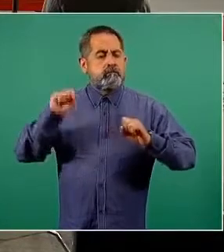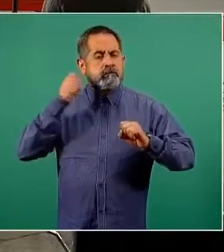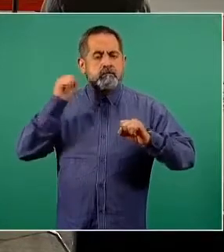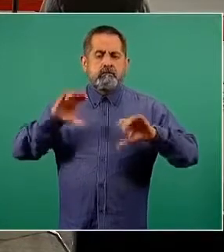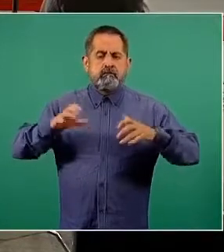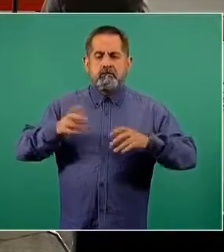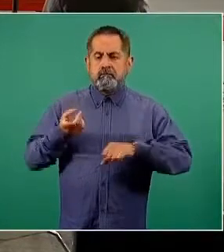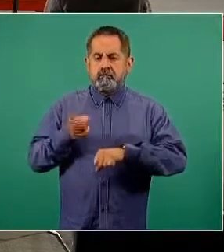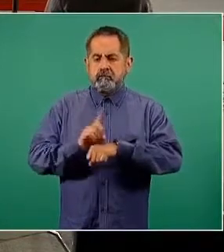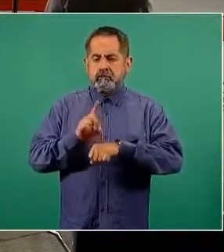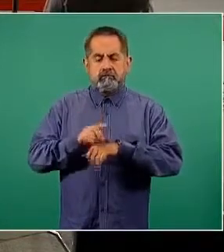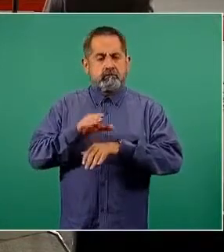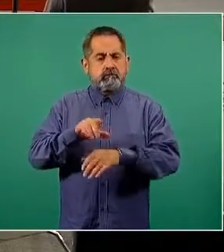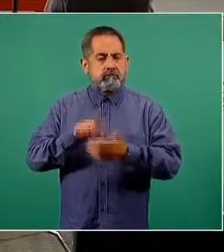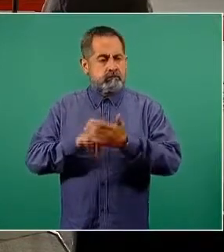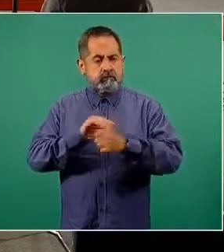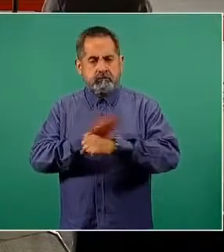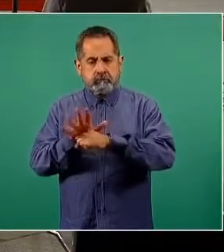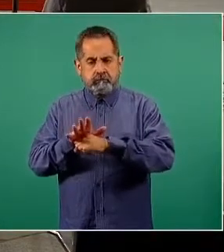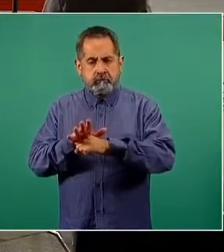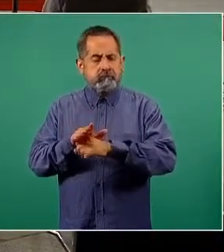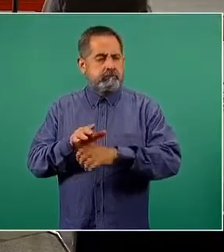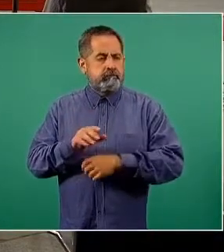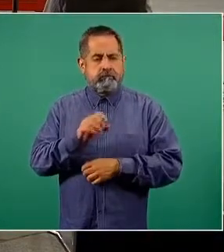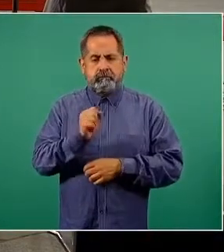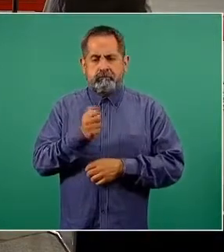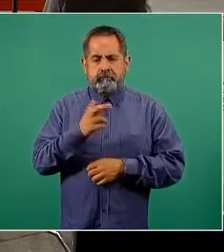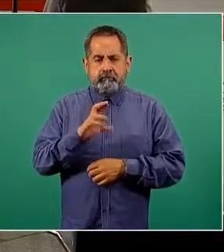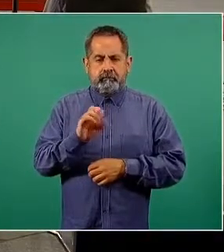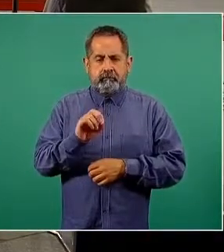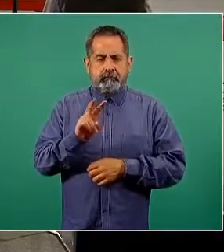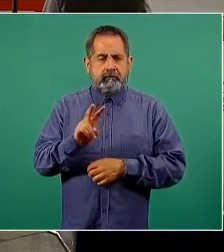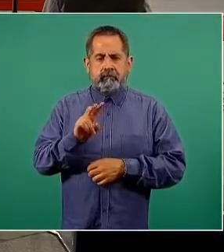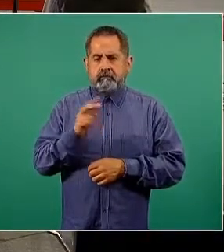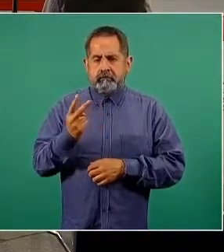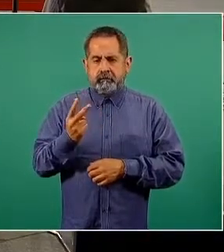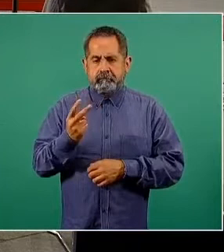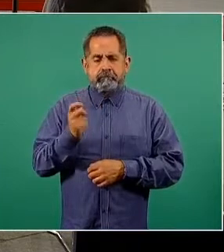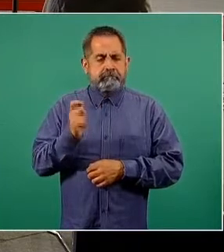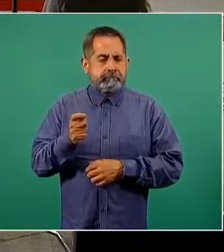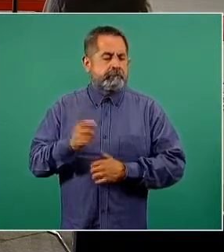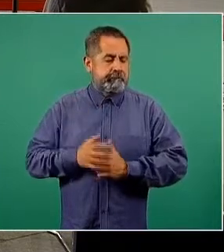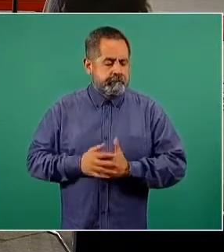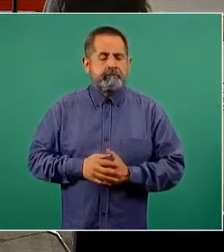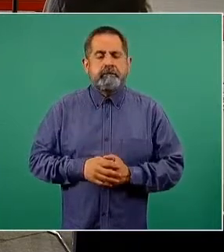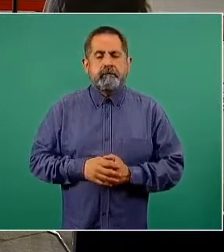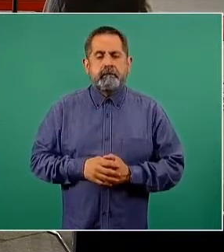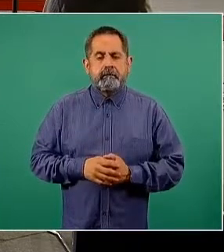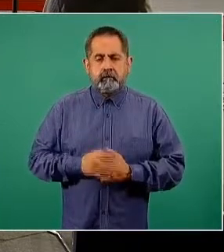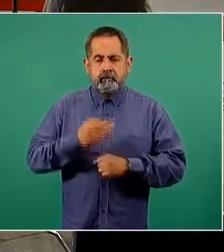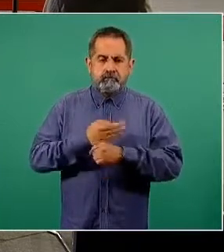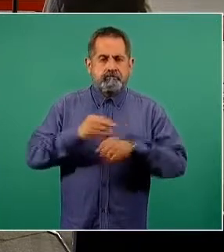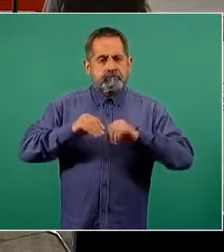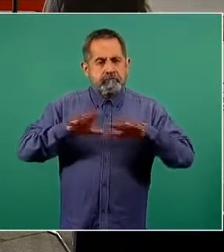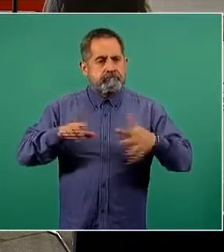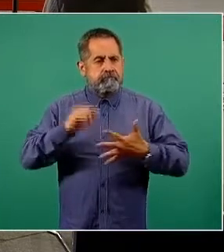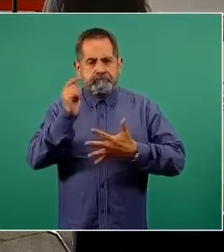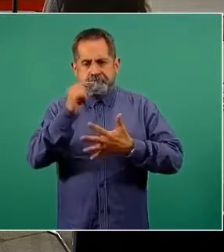prensa diaria sobre COVID-19, la pandemia causada por el coronavirus SARS-CoV-2. Hoy tenemos varios elementos de